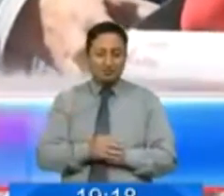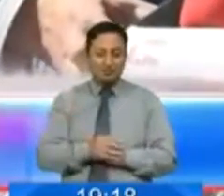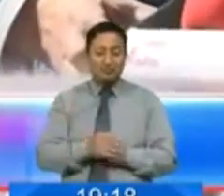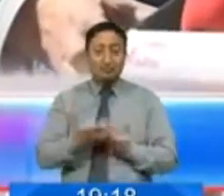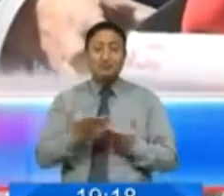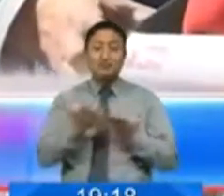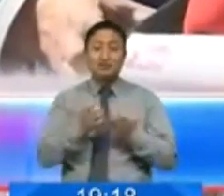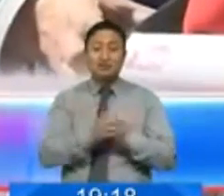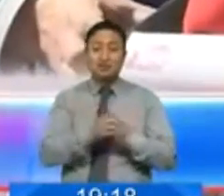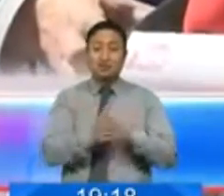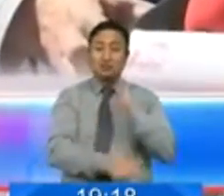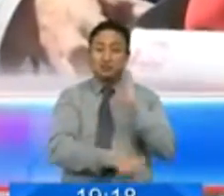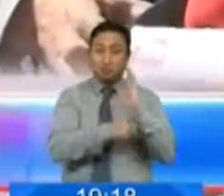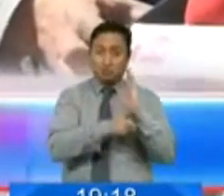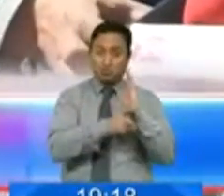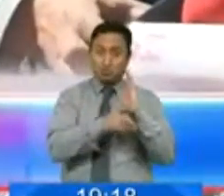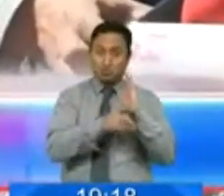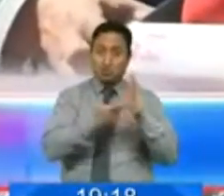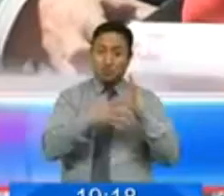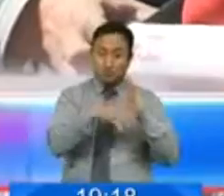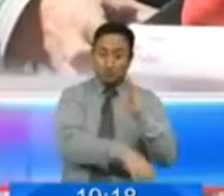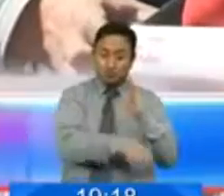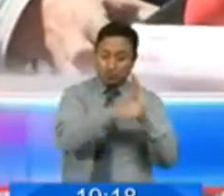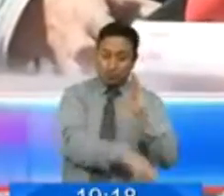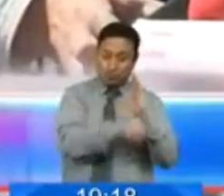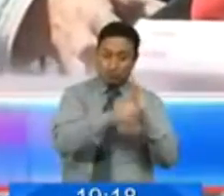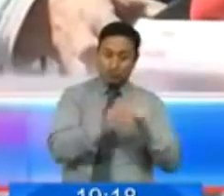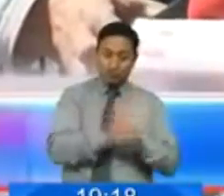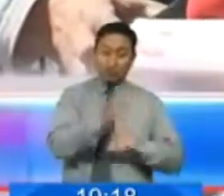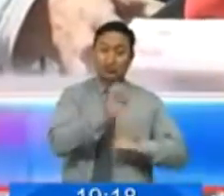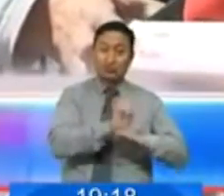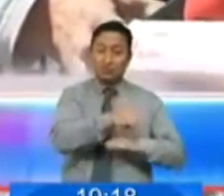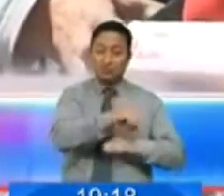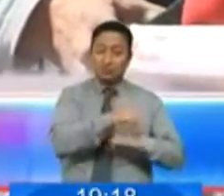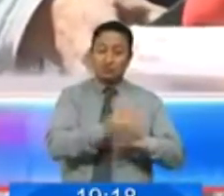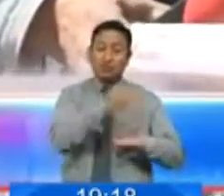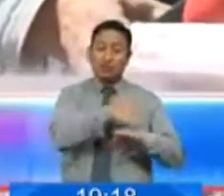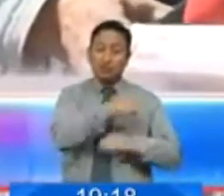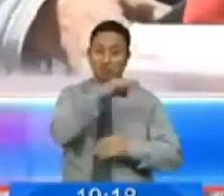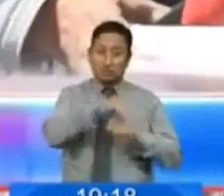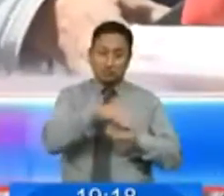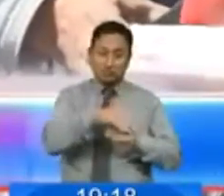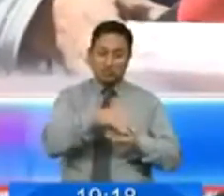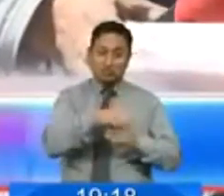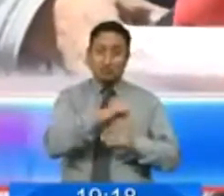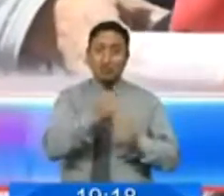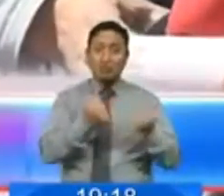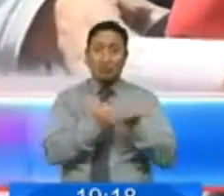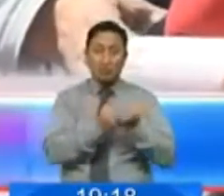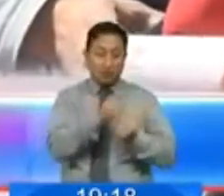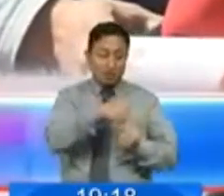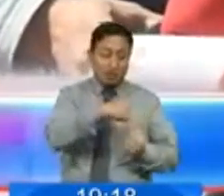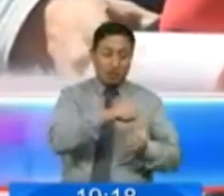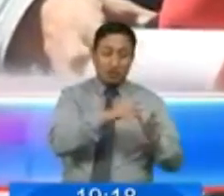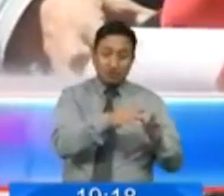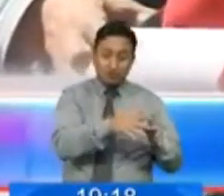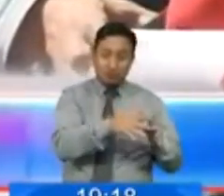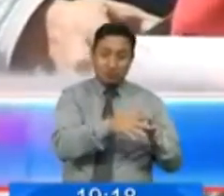campo Ispingo, que mayoritariamente la población ecuatoriana votó en contra, digamos, a favor de que se